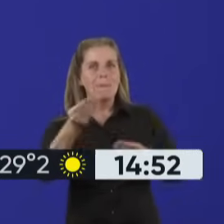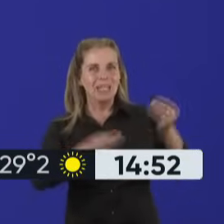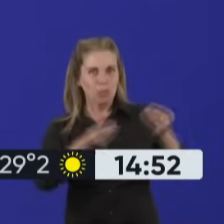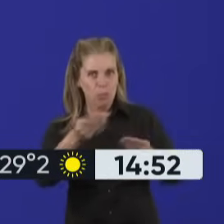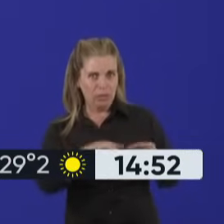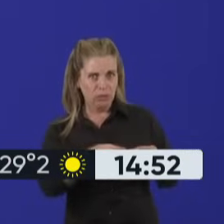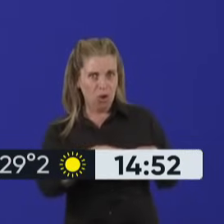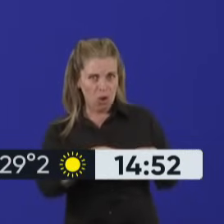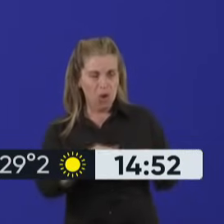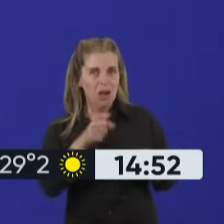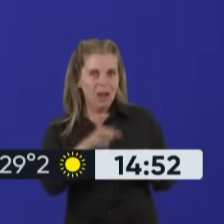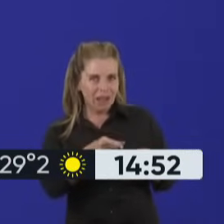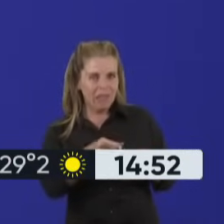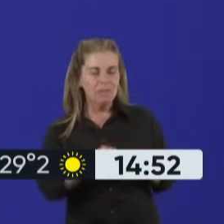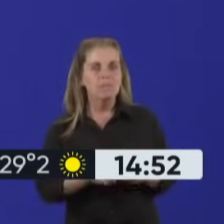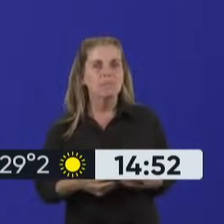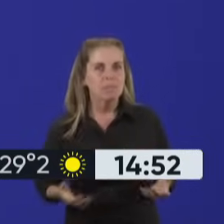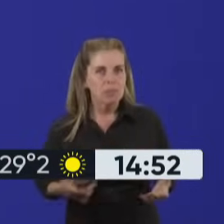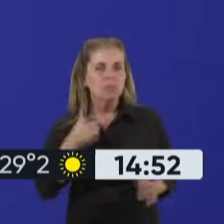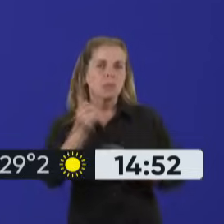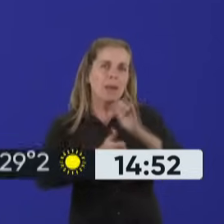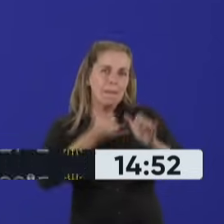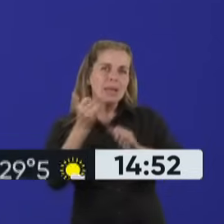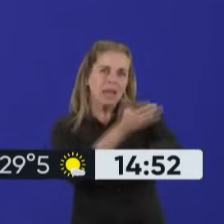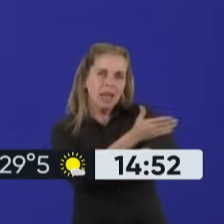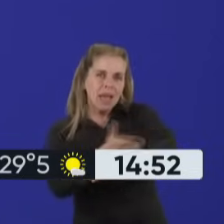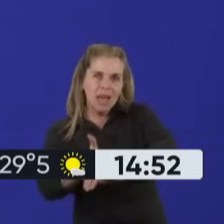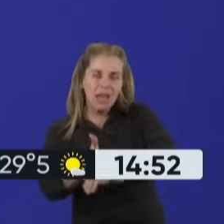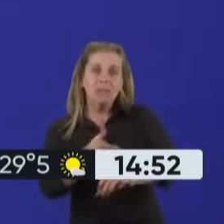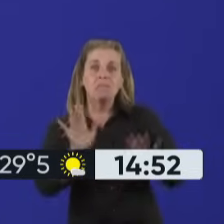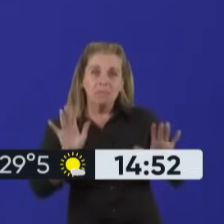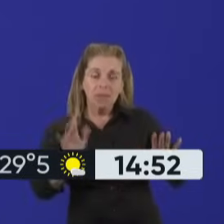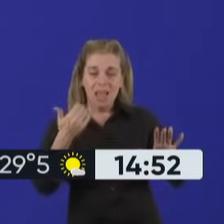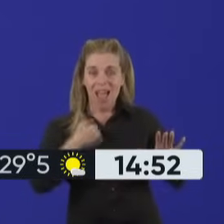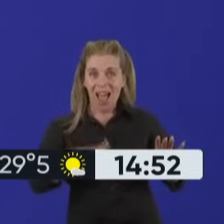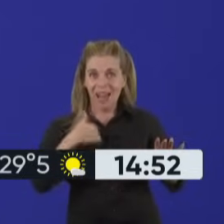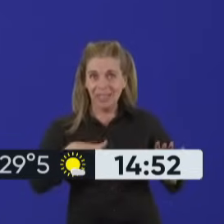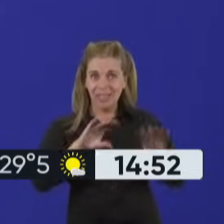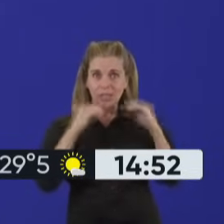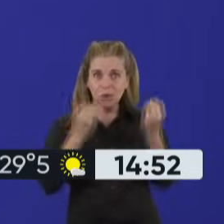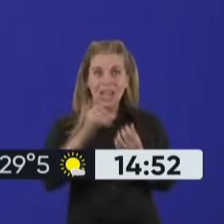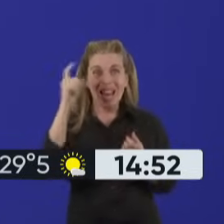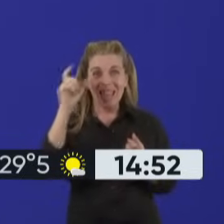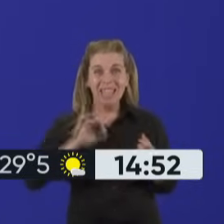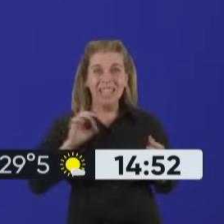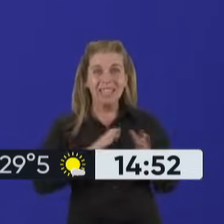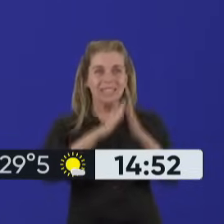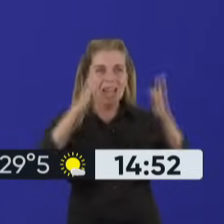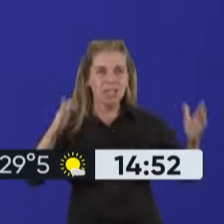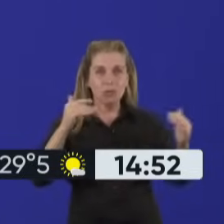básicamente expliqué que Argentina en 10 años se podía